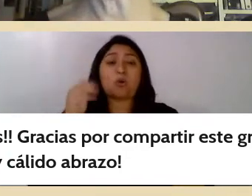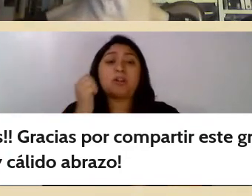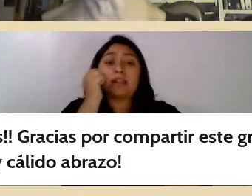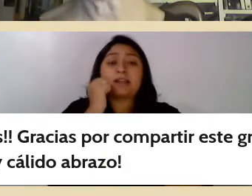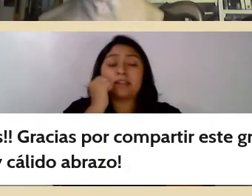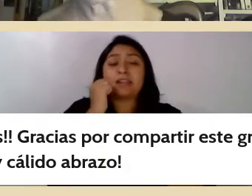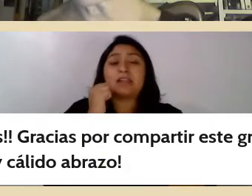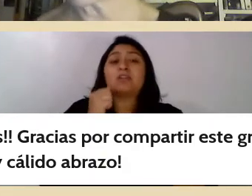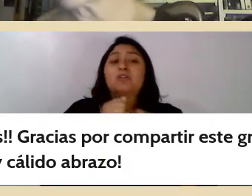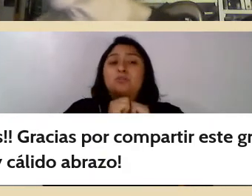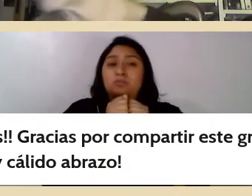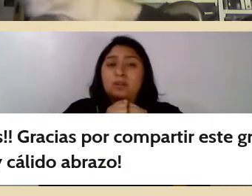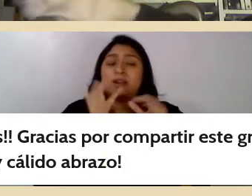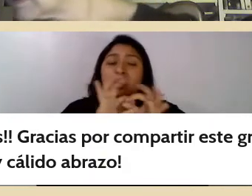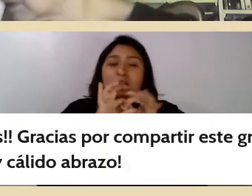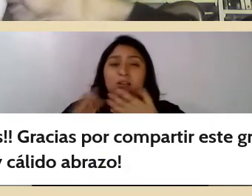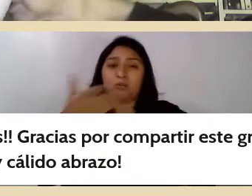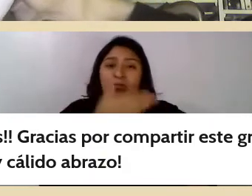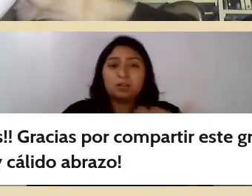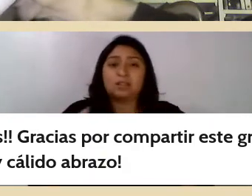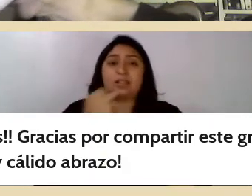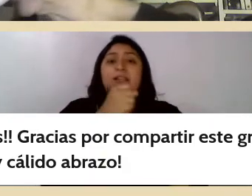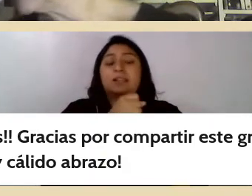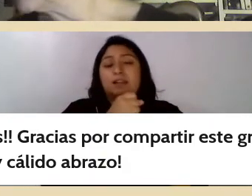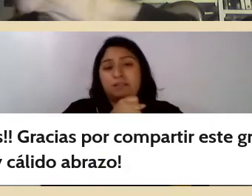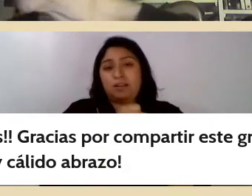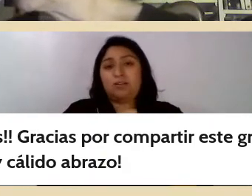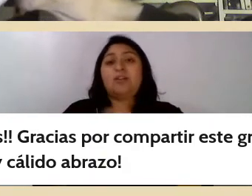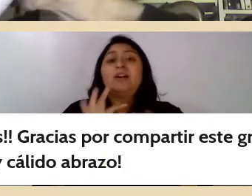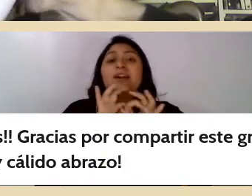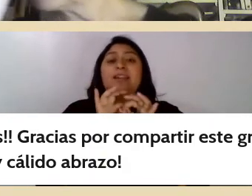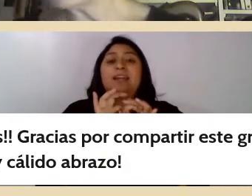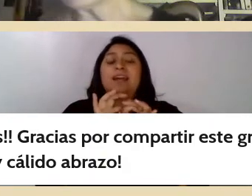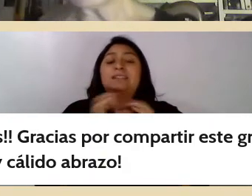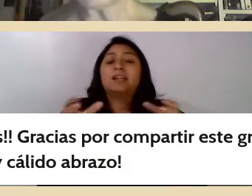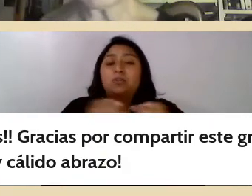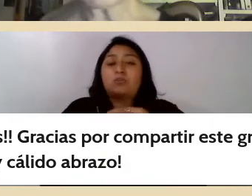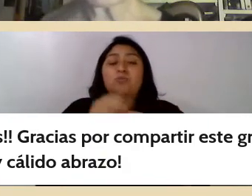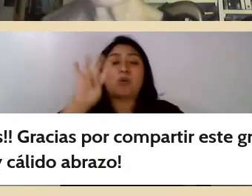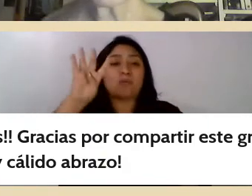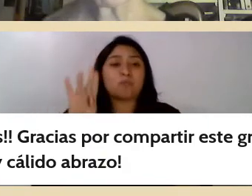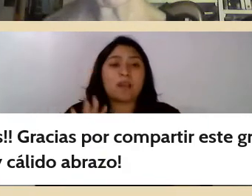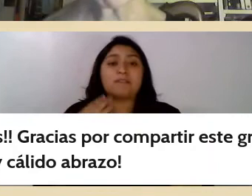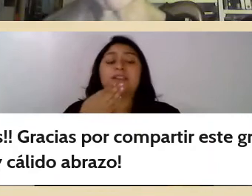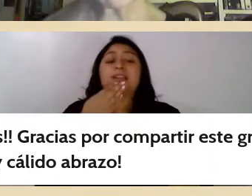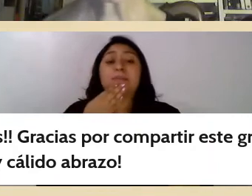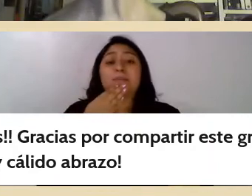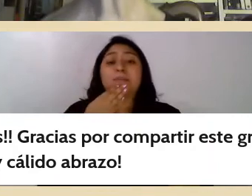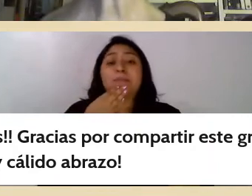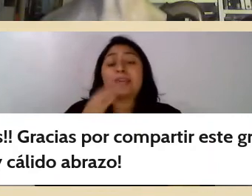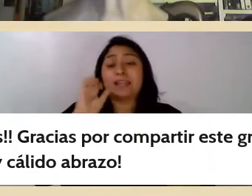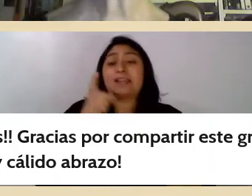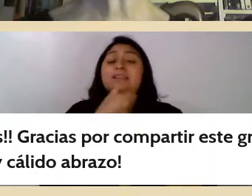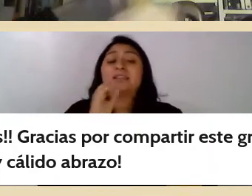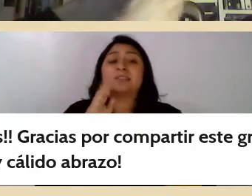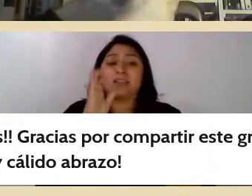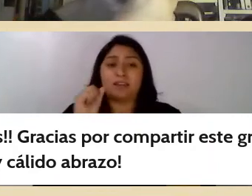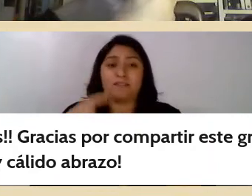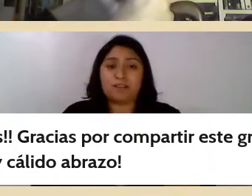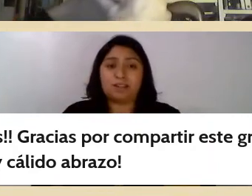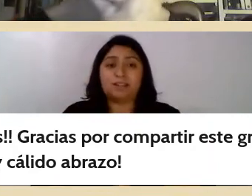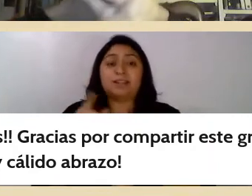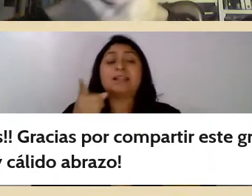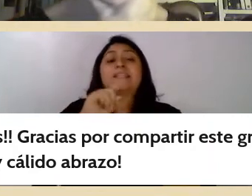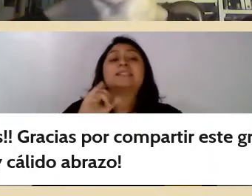trabajo. Gracias, equipo Mavi. Y también a mí. Muchas gracias, Silvana, quien es coordinadora también de